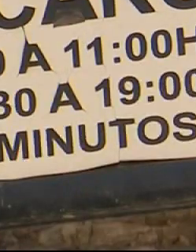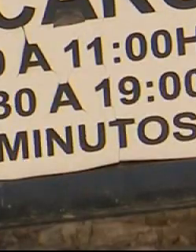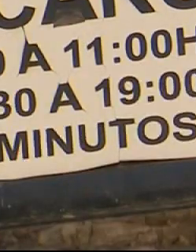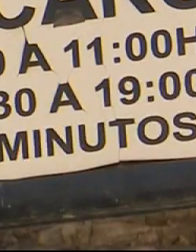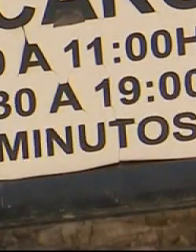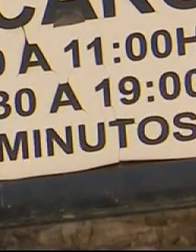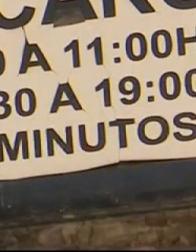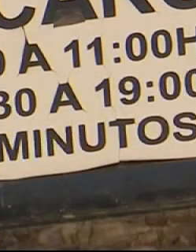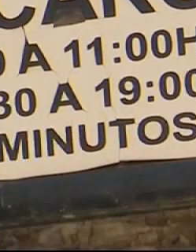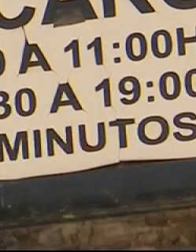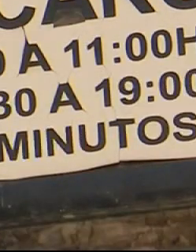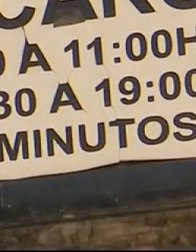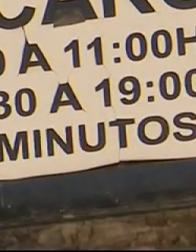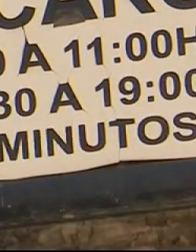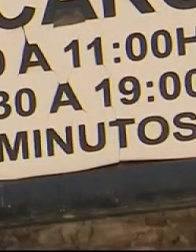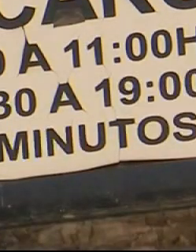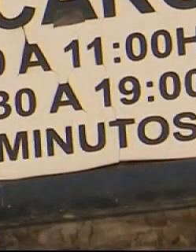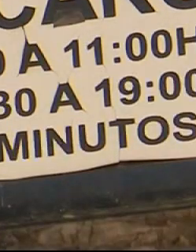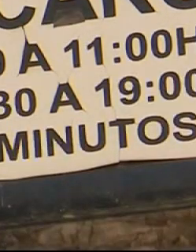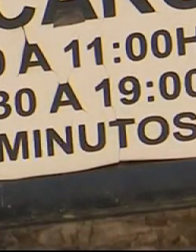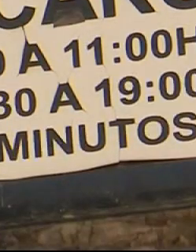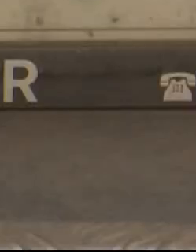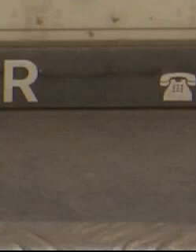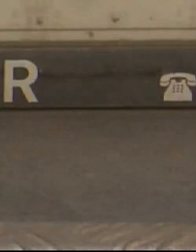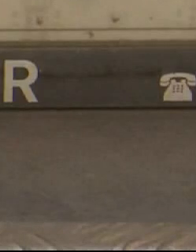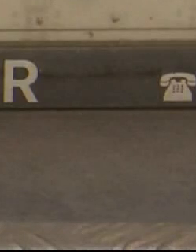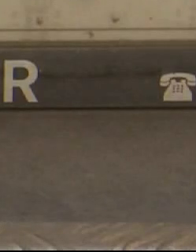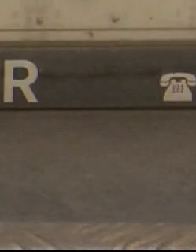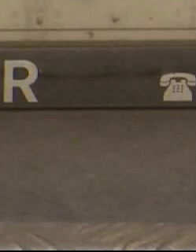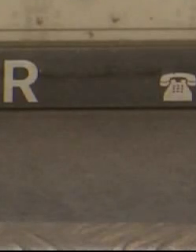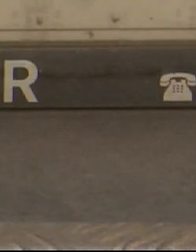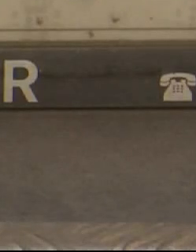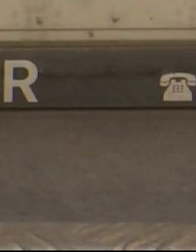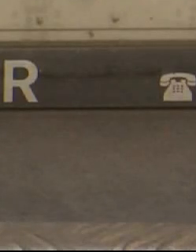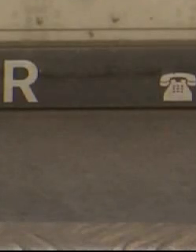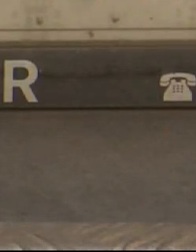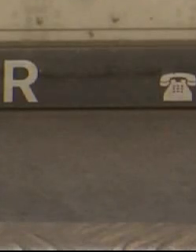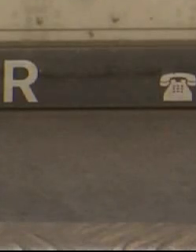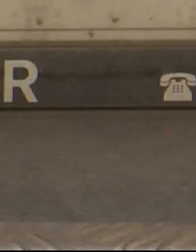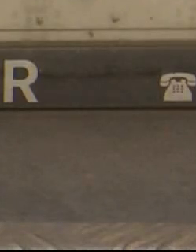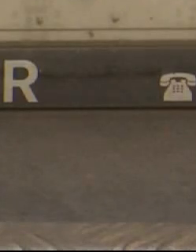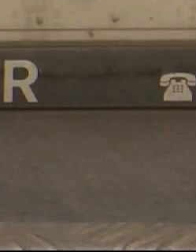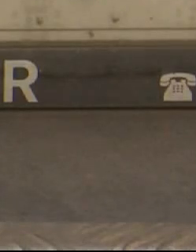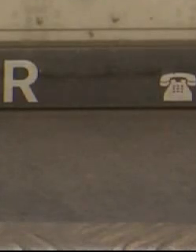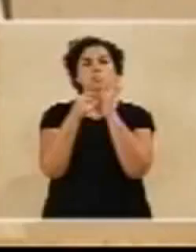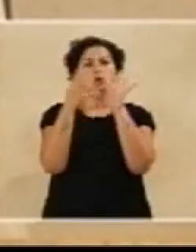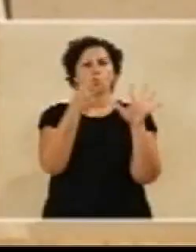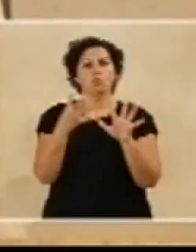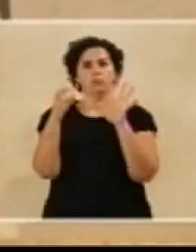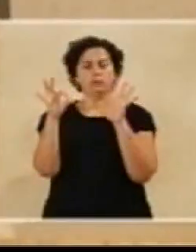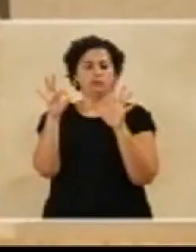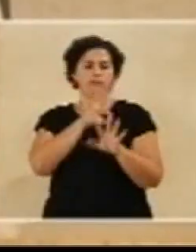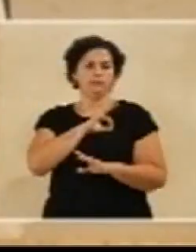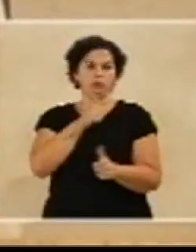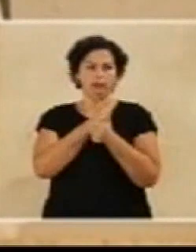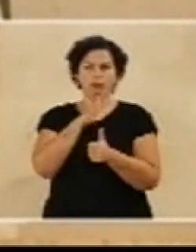de mercancías. A partir de ahora se simplifican los trámites y se reduce la carga administrativa al ciudadano. Por otro lado, el Pleno